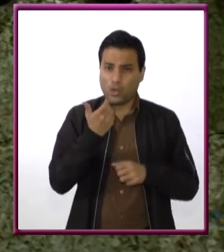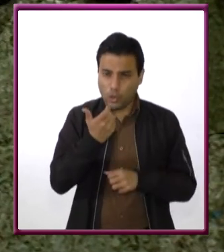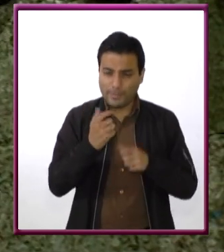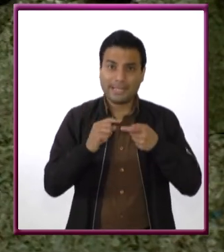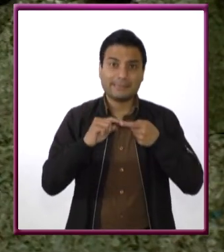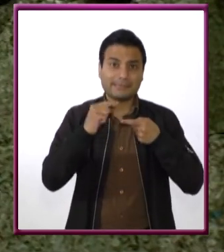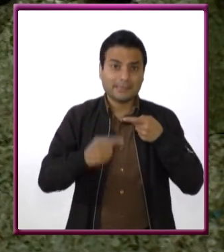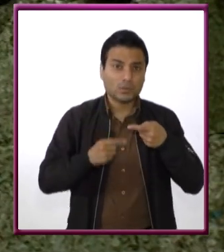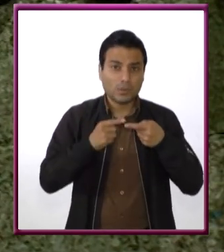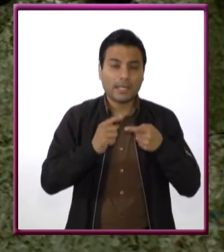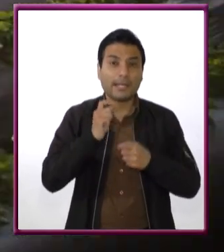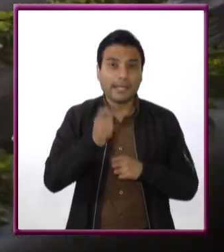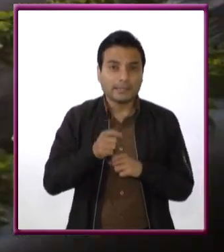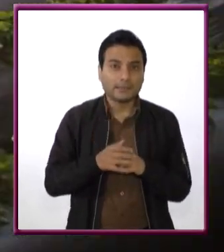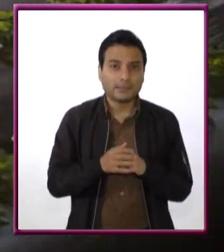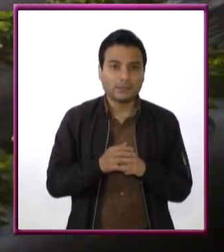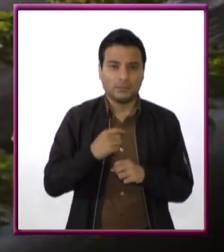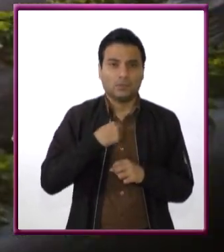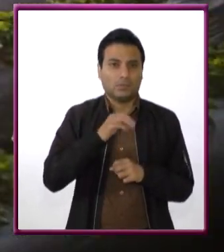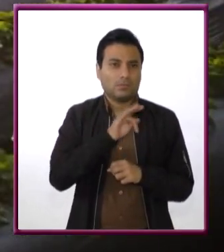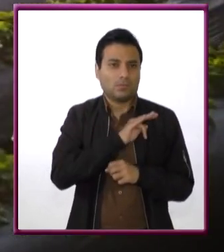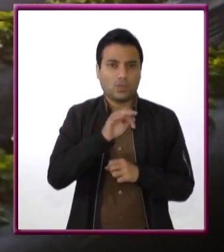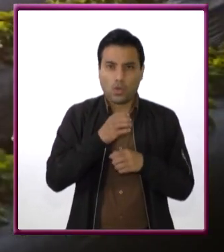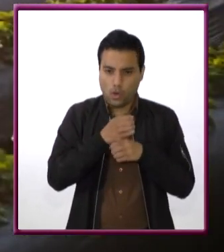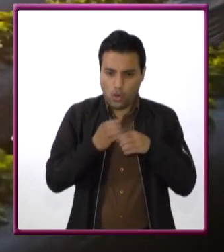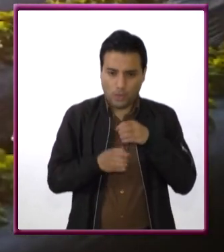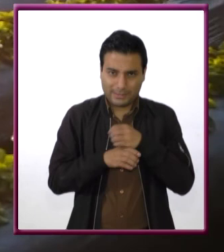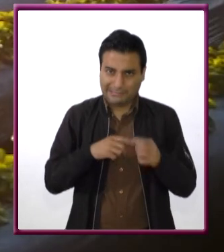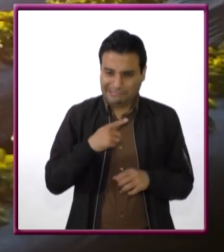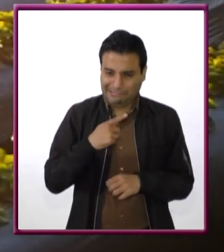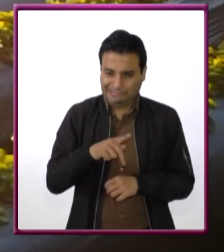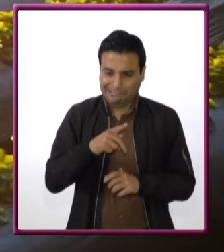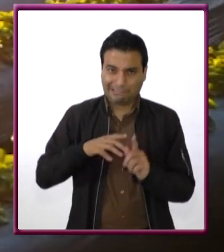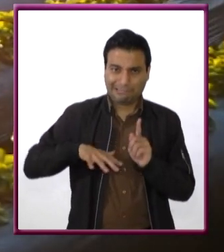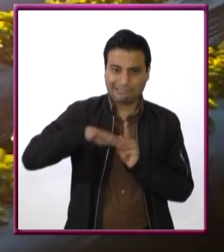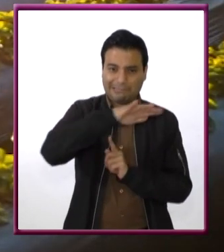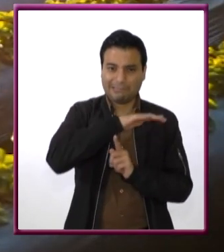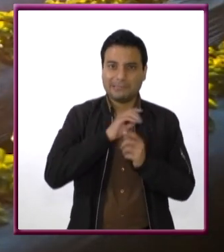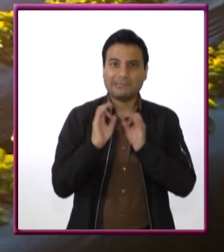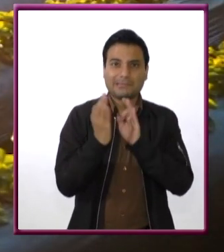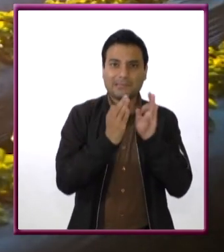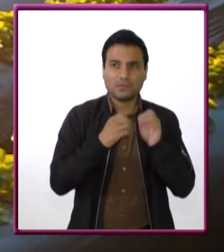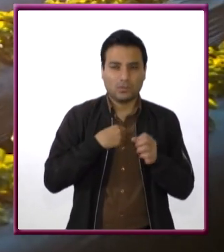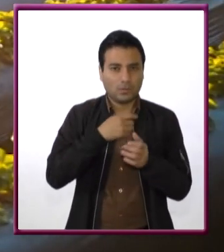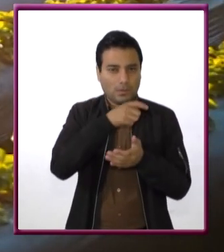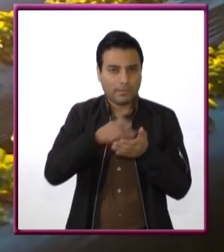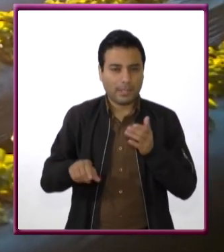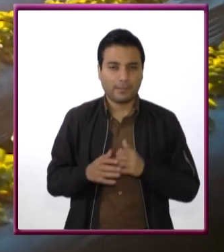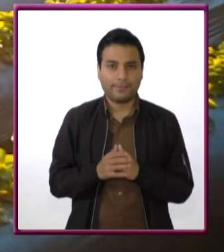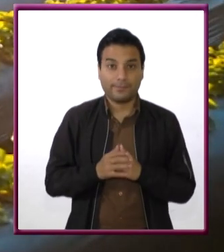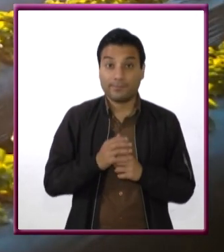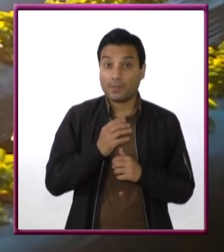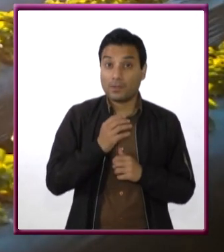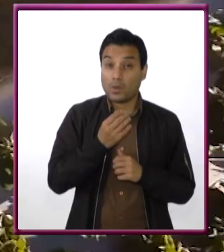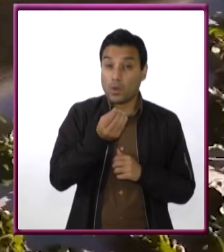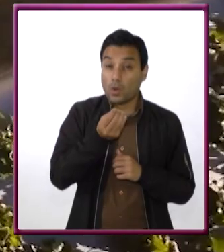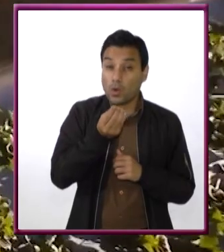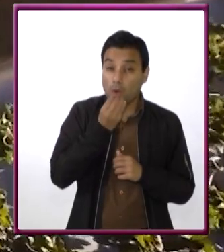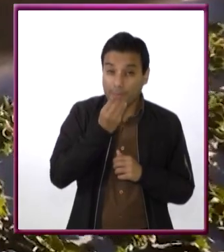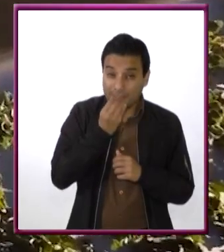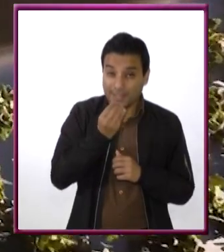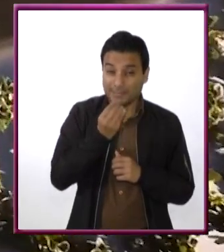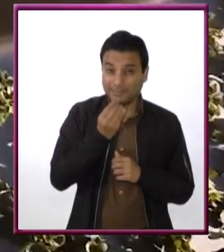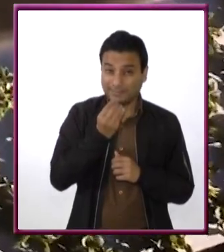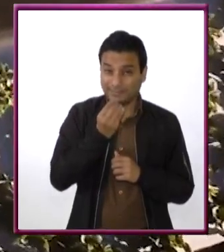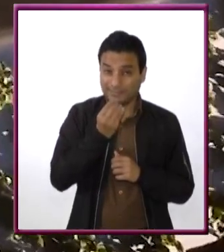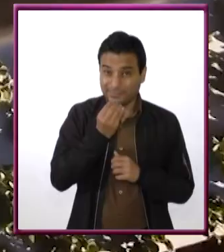lo que está promoviendo es decir, vamos a consumir lo local, pero tratemos que los productos alimenticios estén, sobre todo